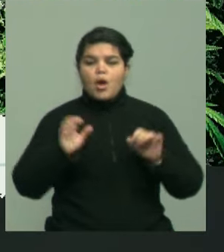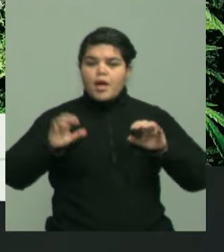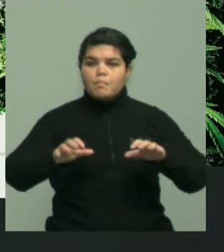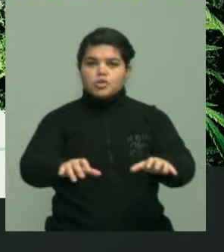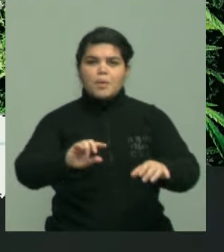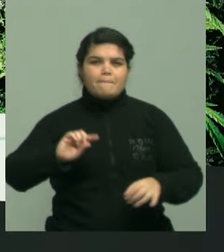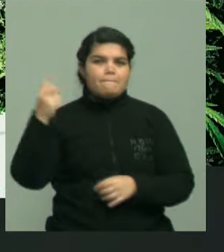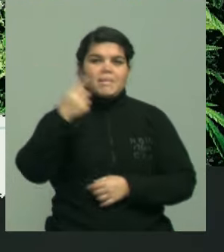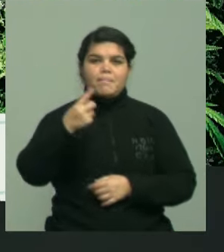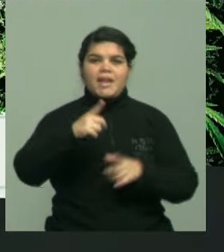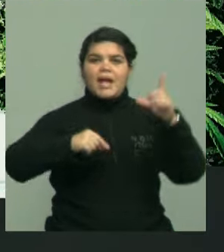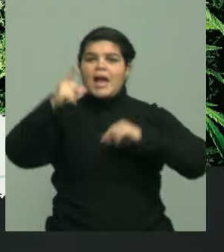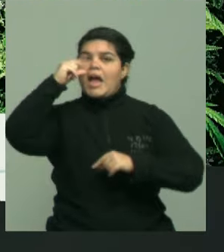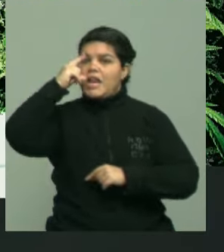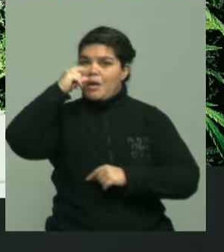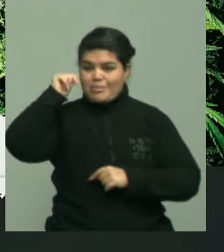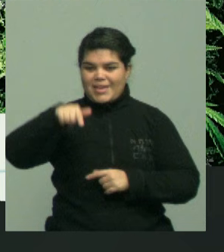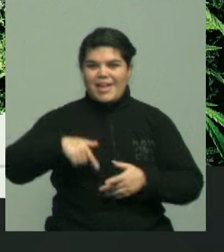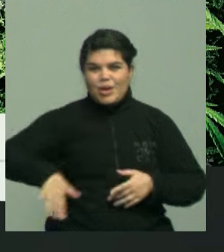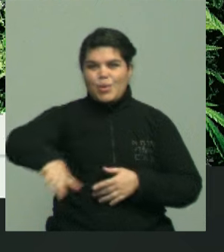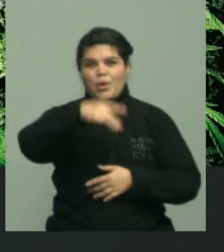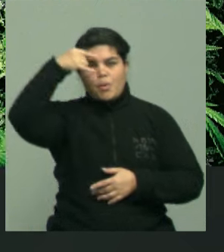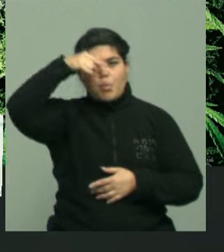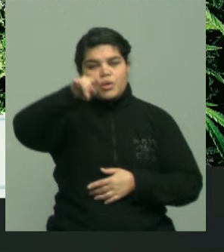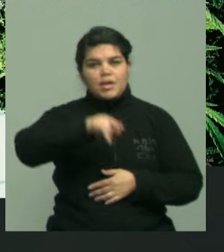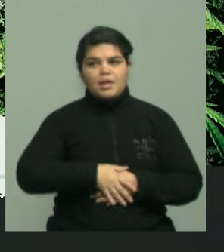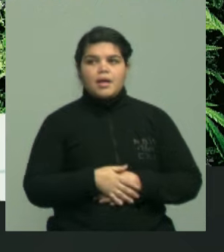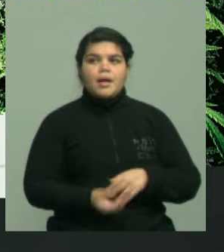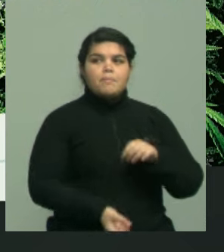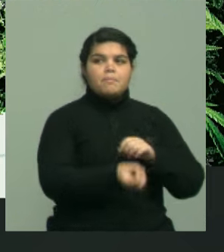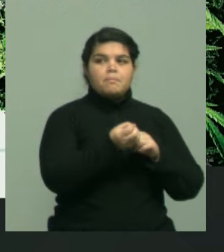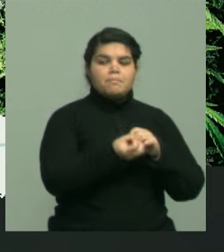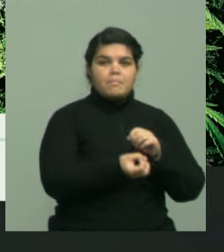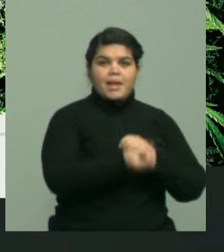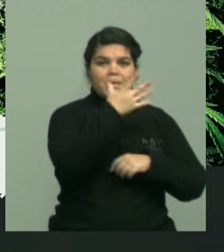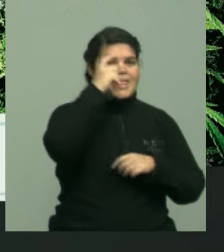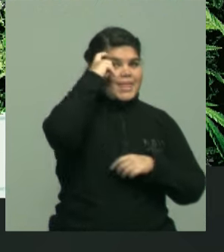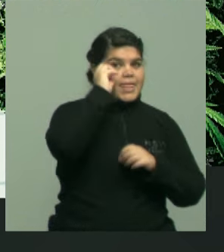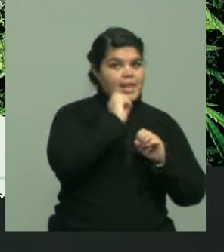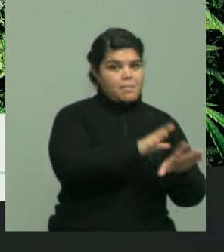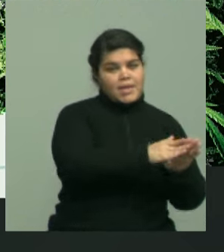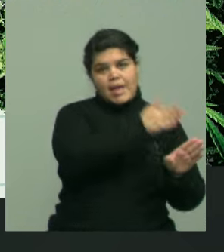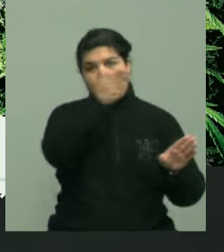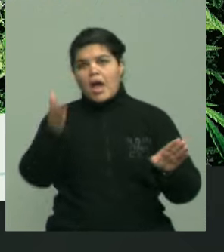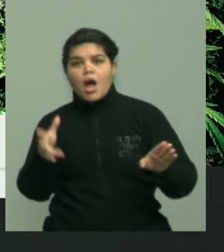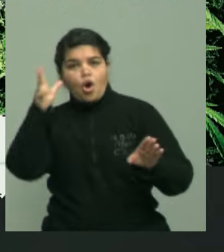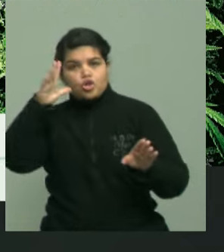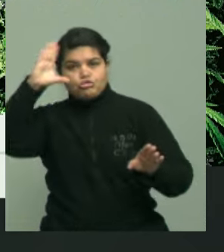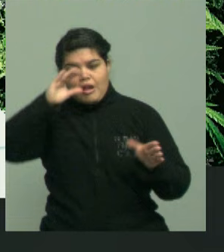a comenzar? Empiezan de 10 de la mañana a 20 horas. Con distintas actividades. Distintas